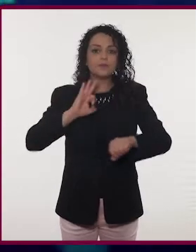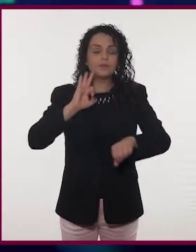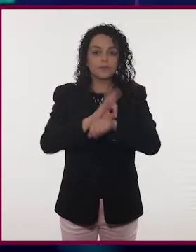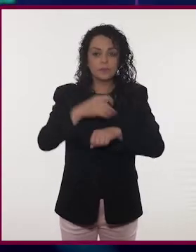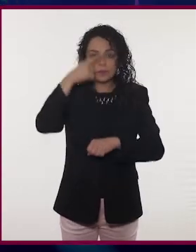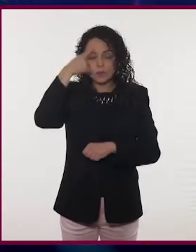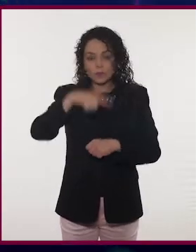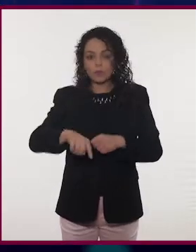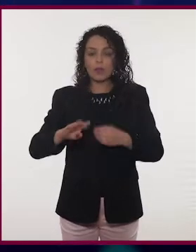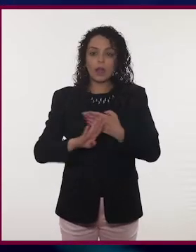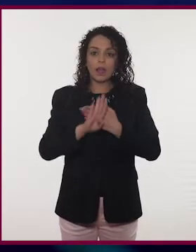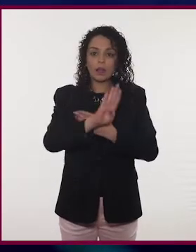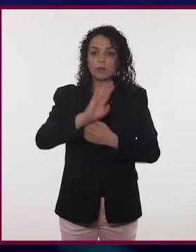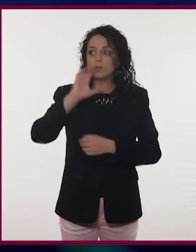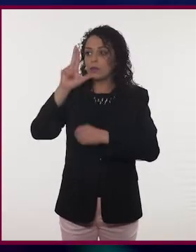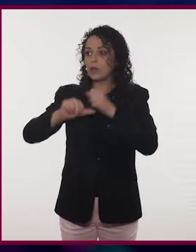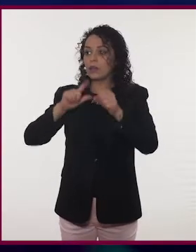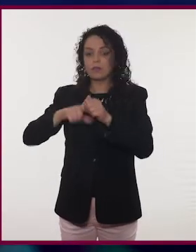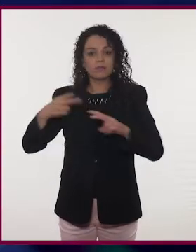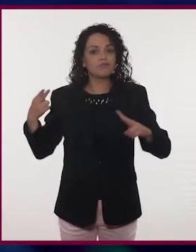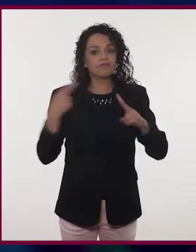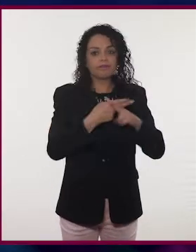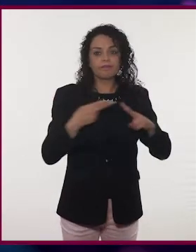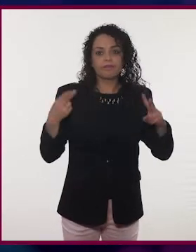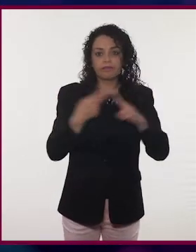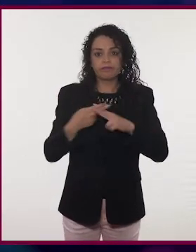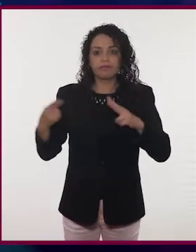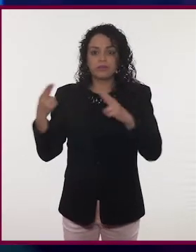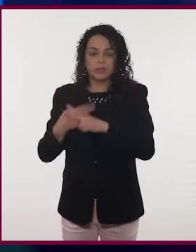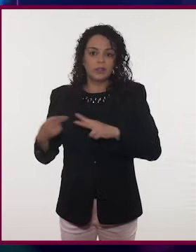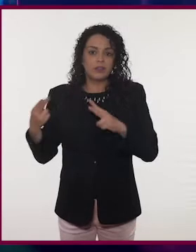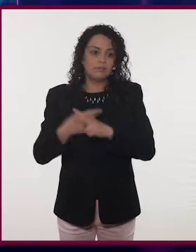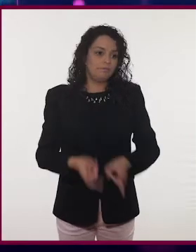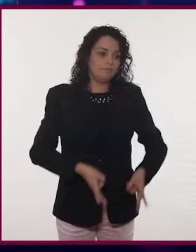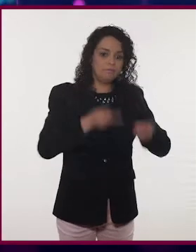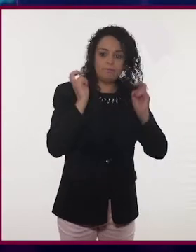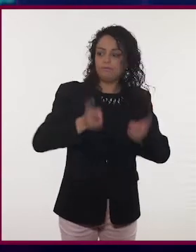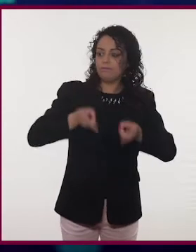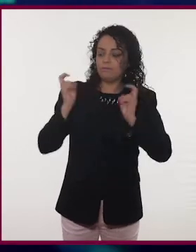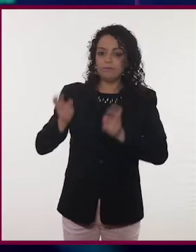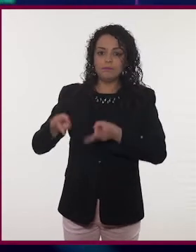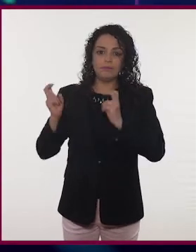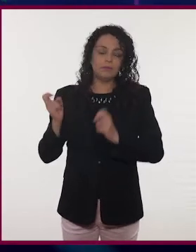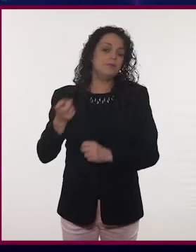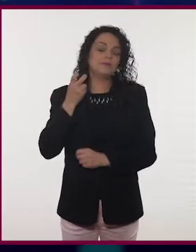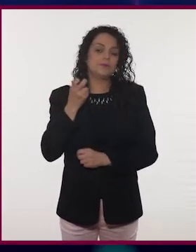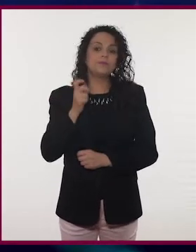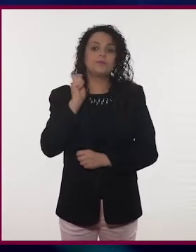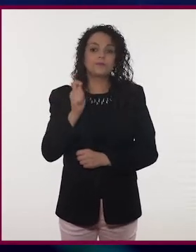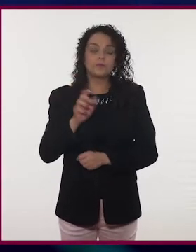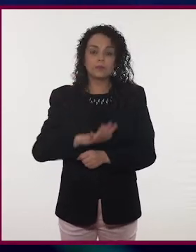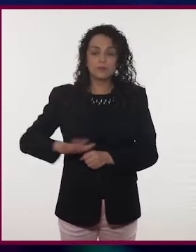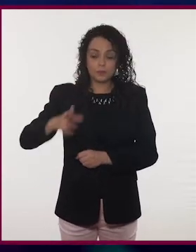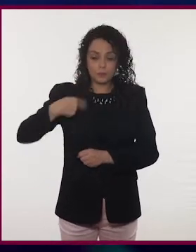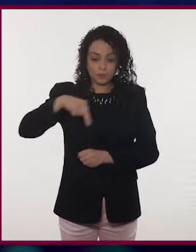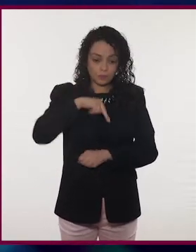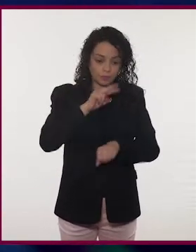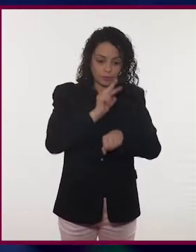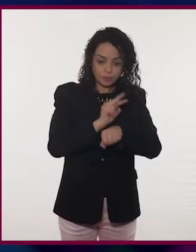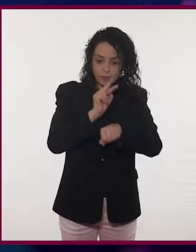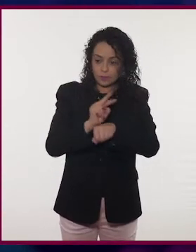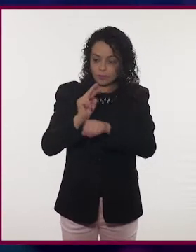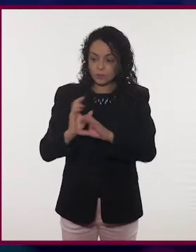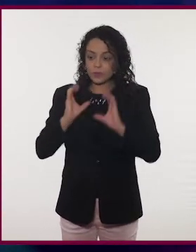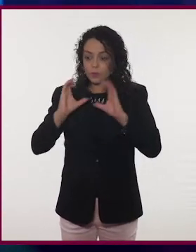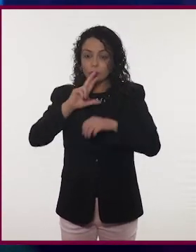cacería, de todos el saqueo. Y justo a través de nuestro monitoreo de